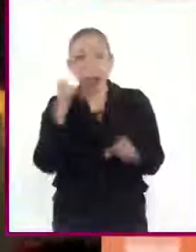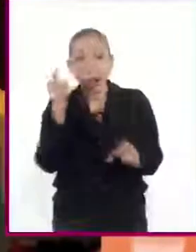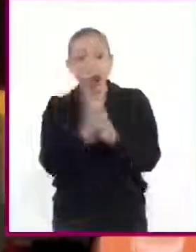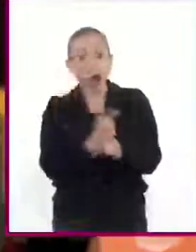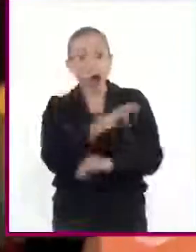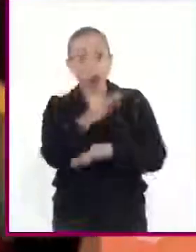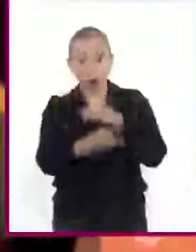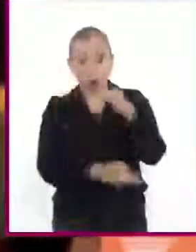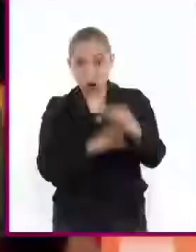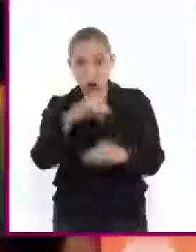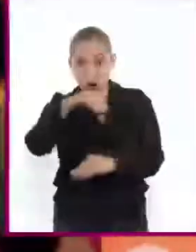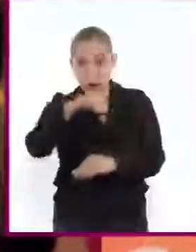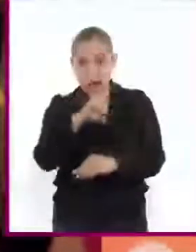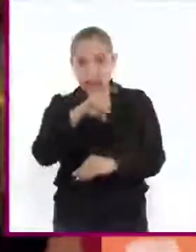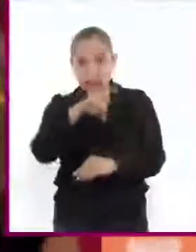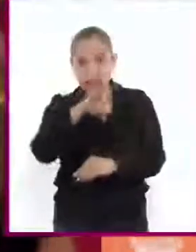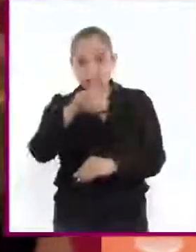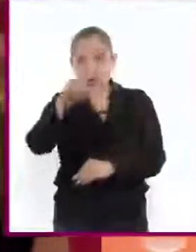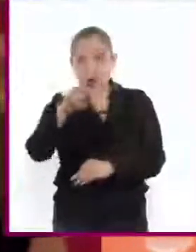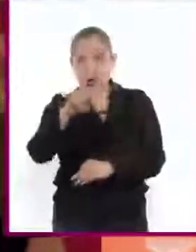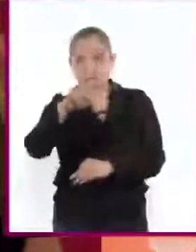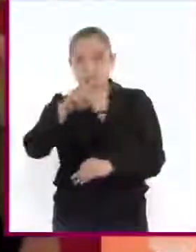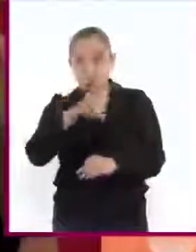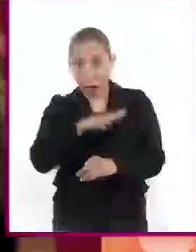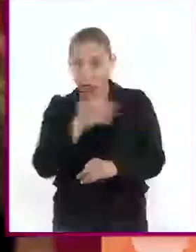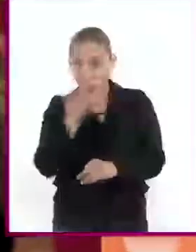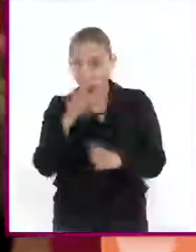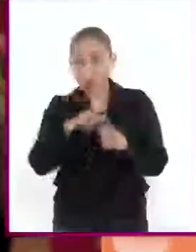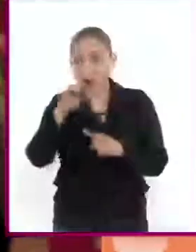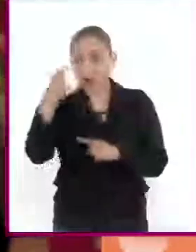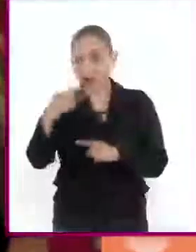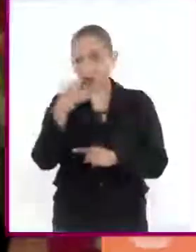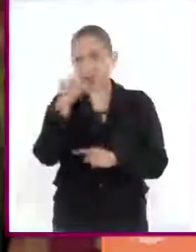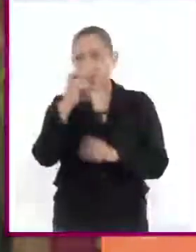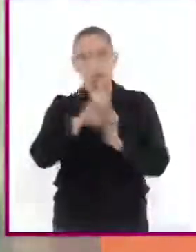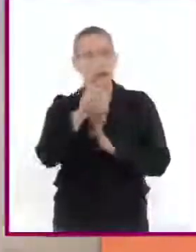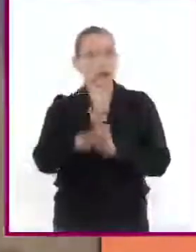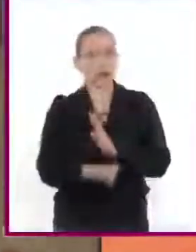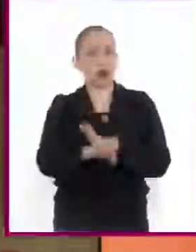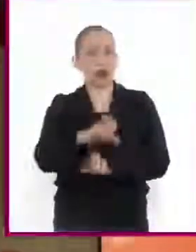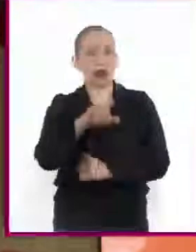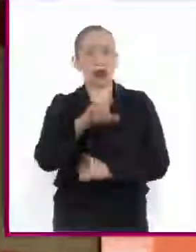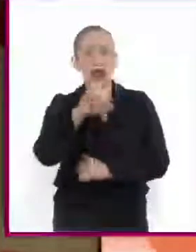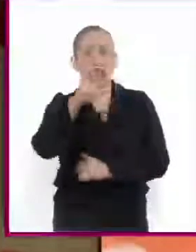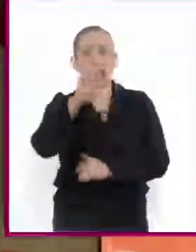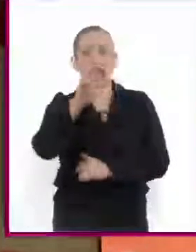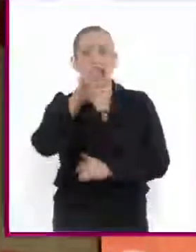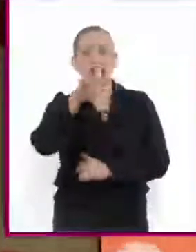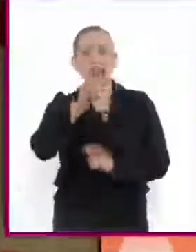no todos los minerales son óxidos y algunos tienen nombres raros como lenda,